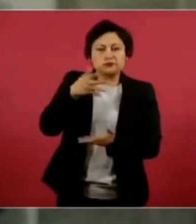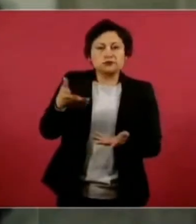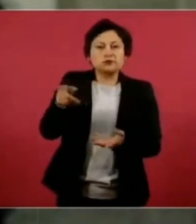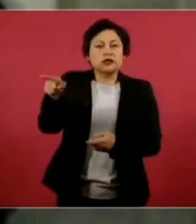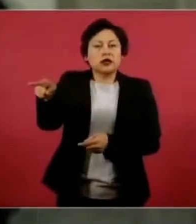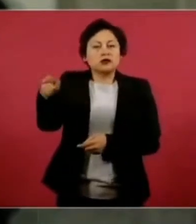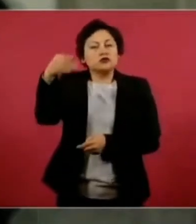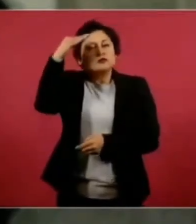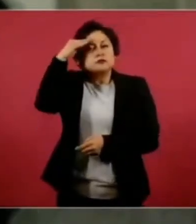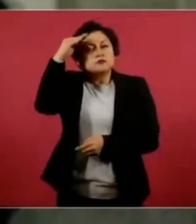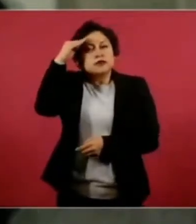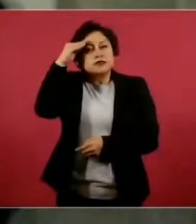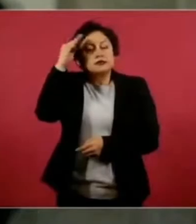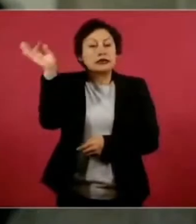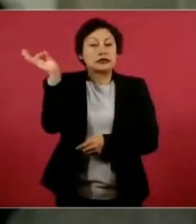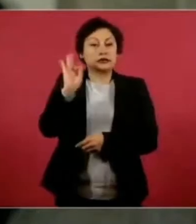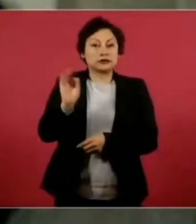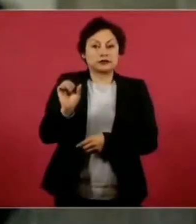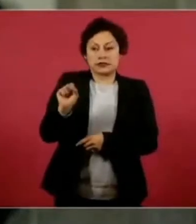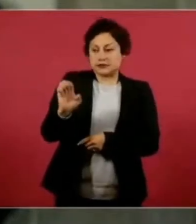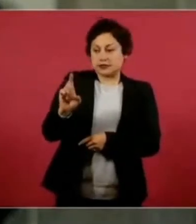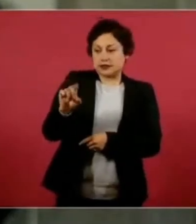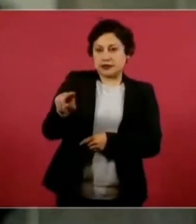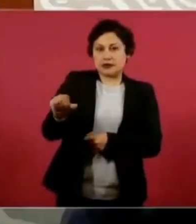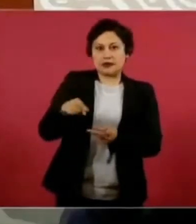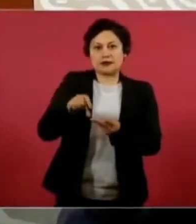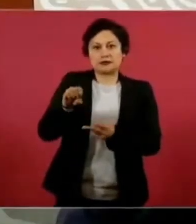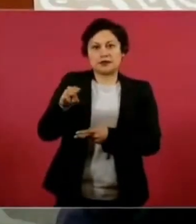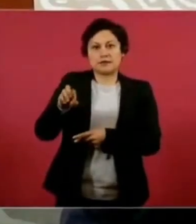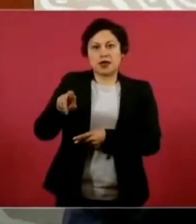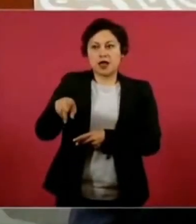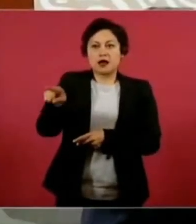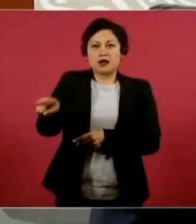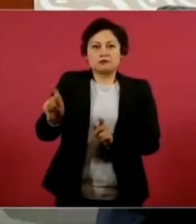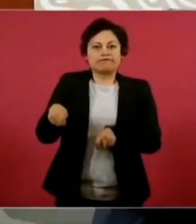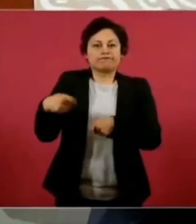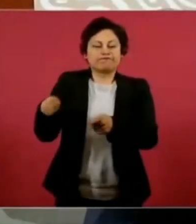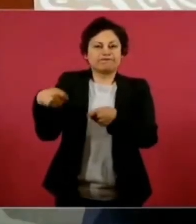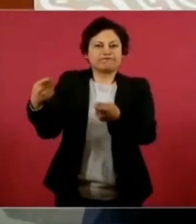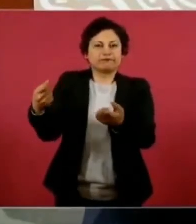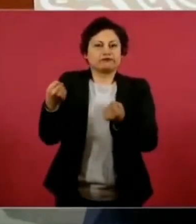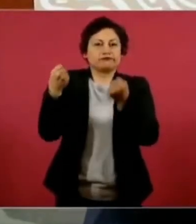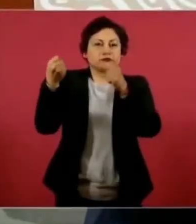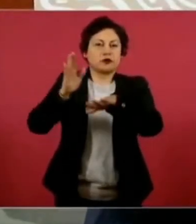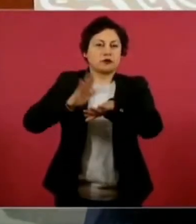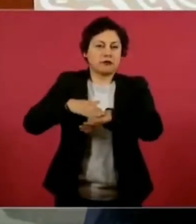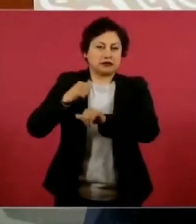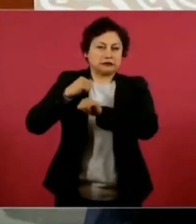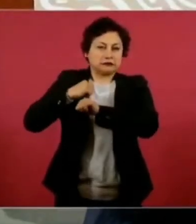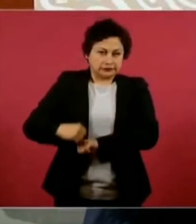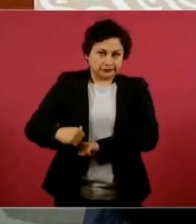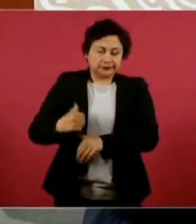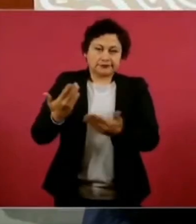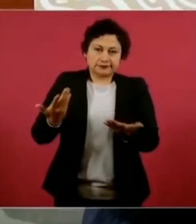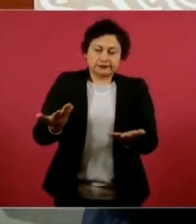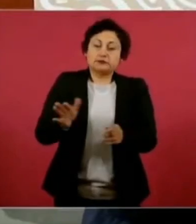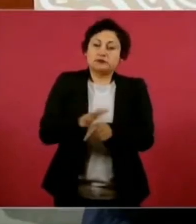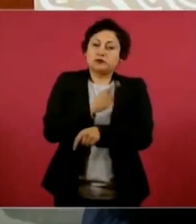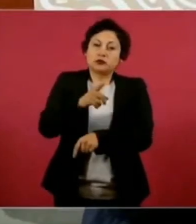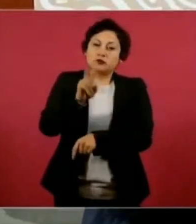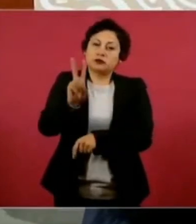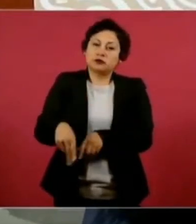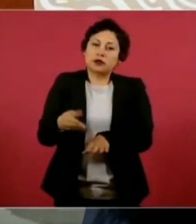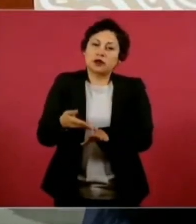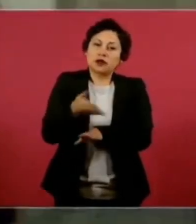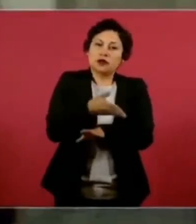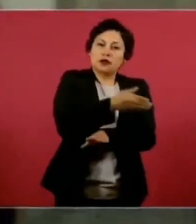estarían concentrando mucho poder y ello derivado sobre todo de las actuaciones en el pasado, en gobiernos pasados donde